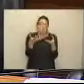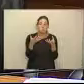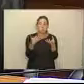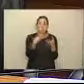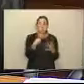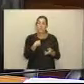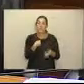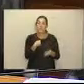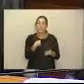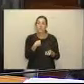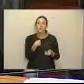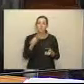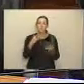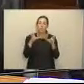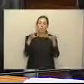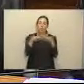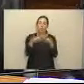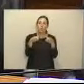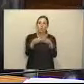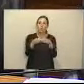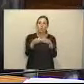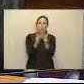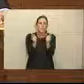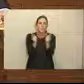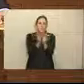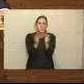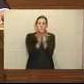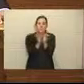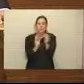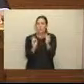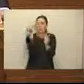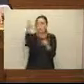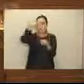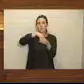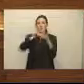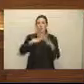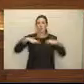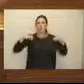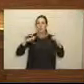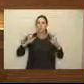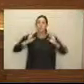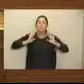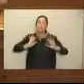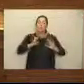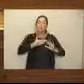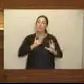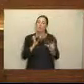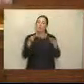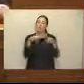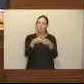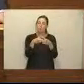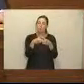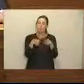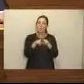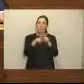al partido más pequeño que habita en esta Cámara y que, sin embargo, fue el que asumió la cuota